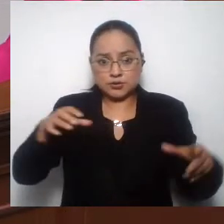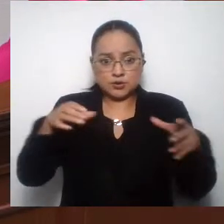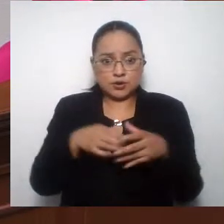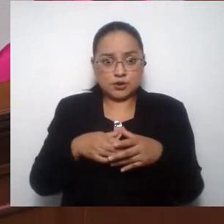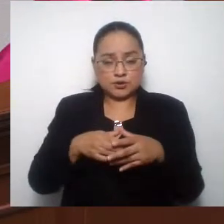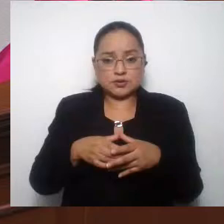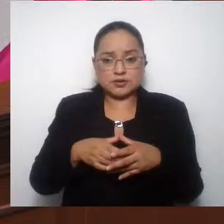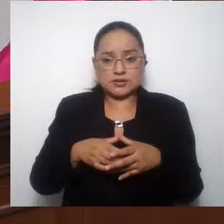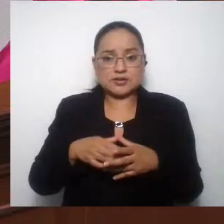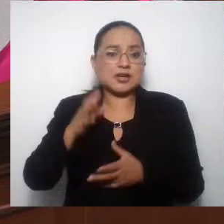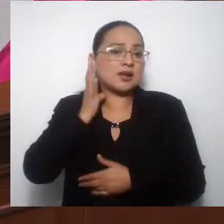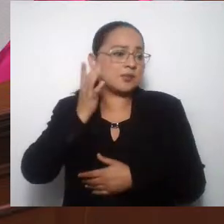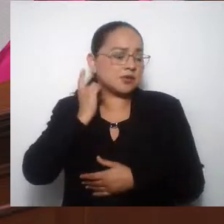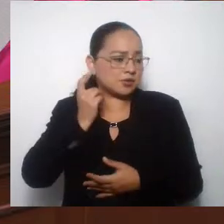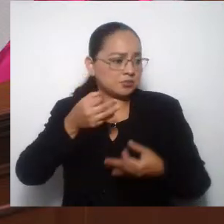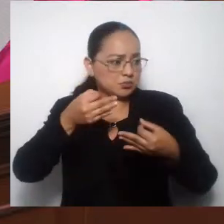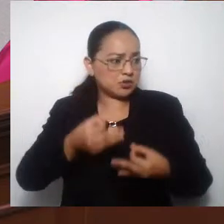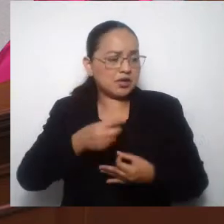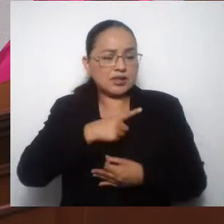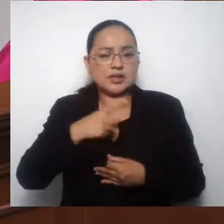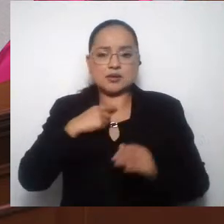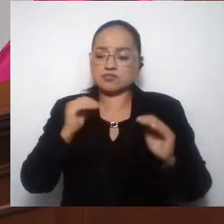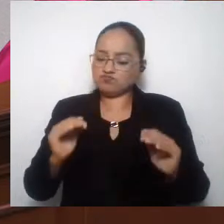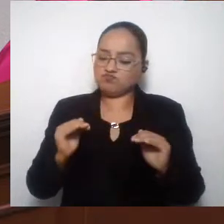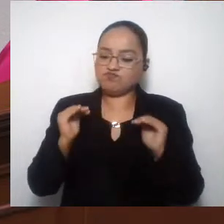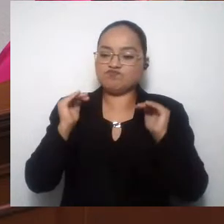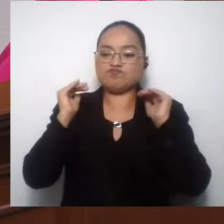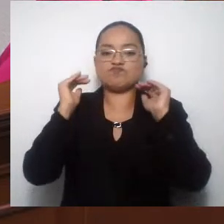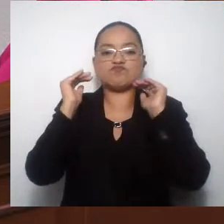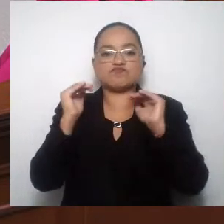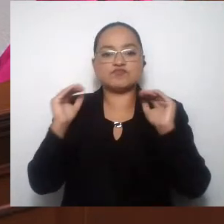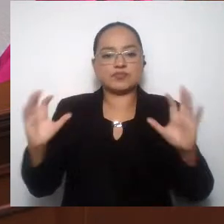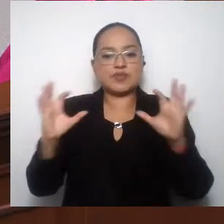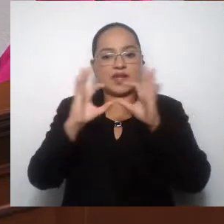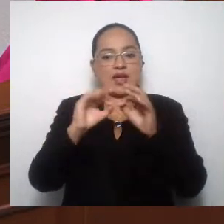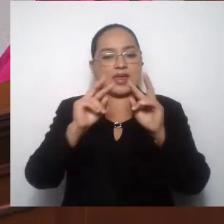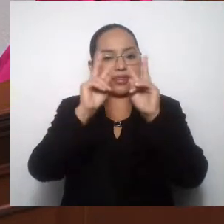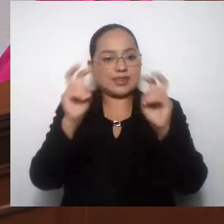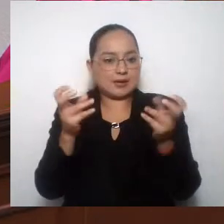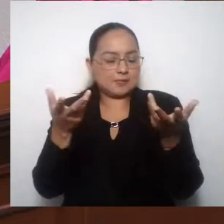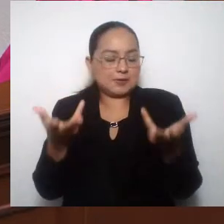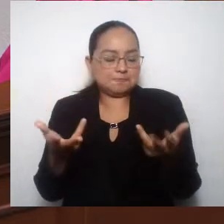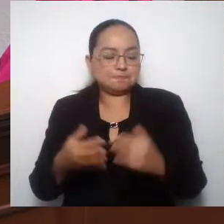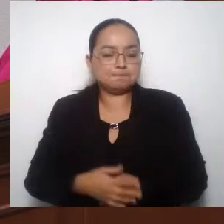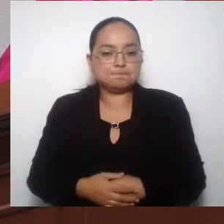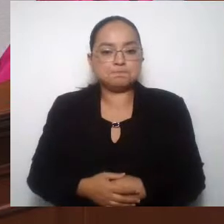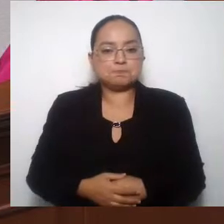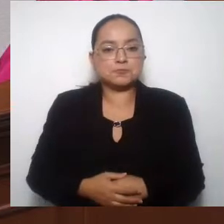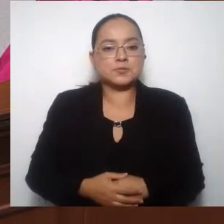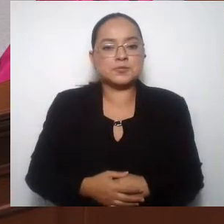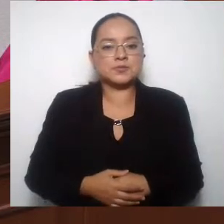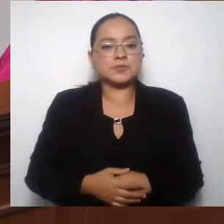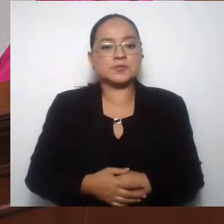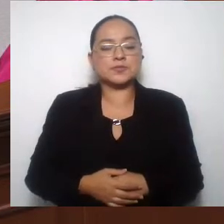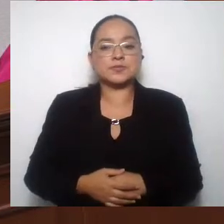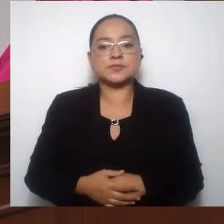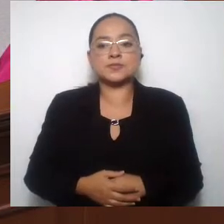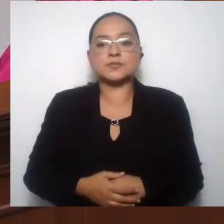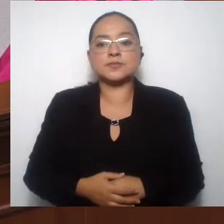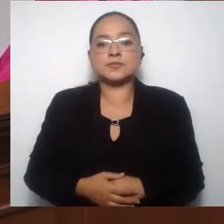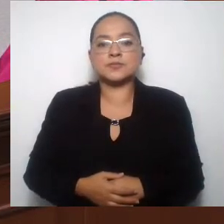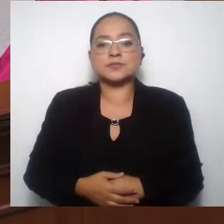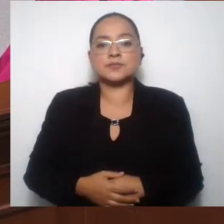demanda que tengamos una visión de Estado con respecto a este tipo de cosas. Voy a